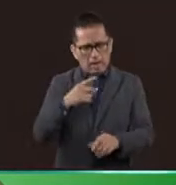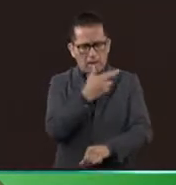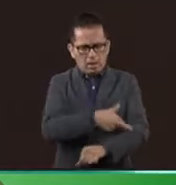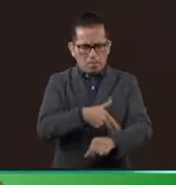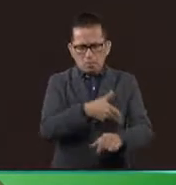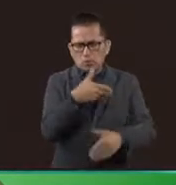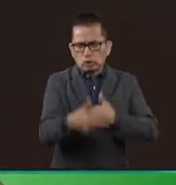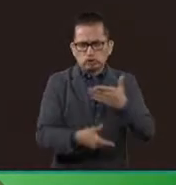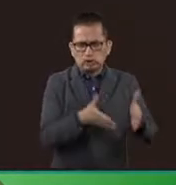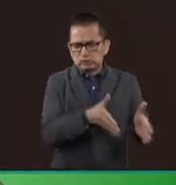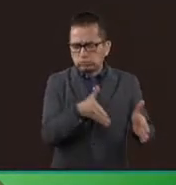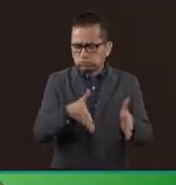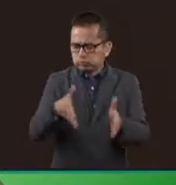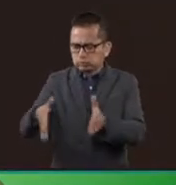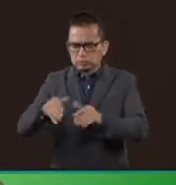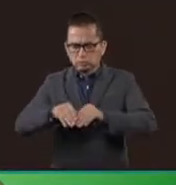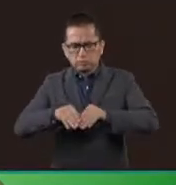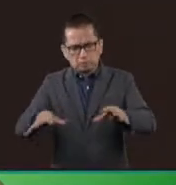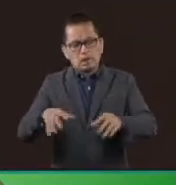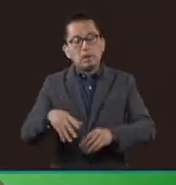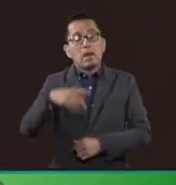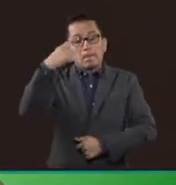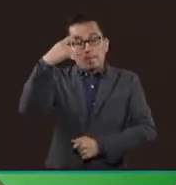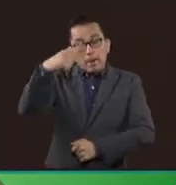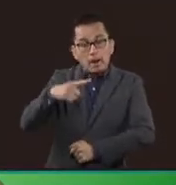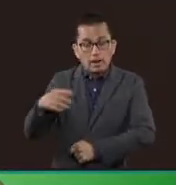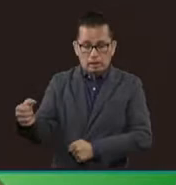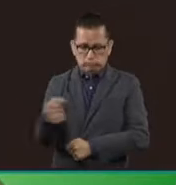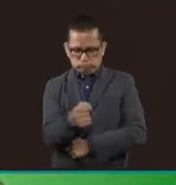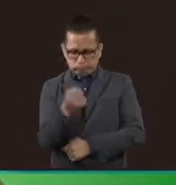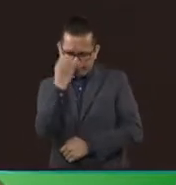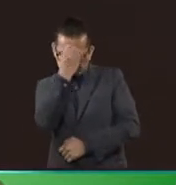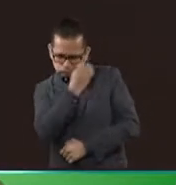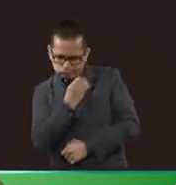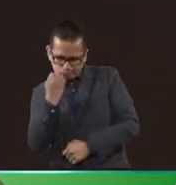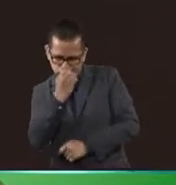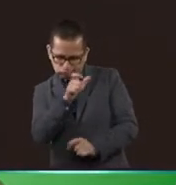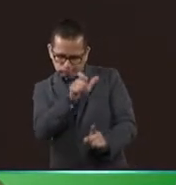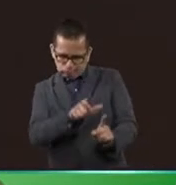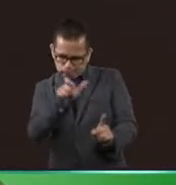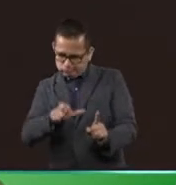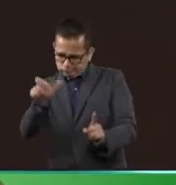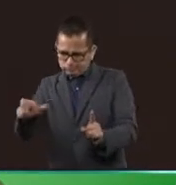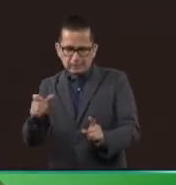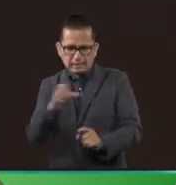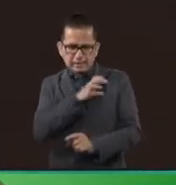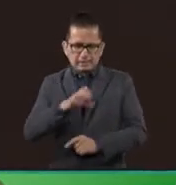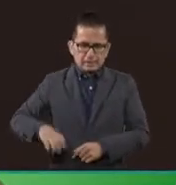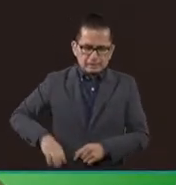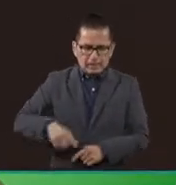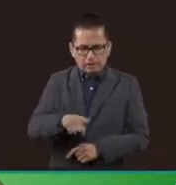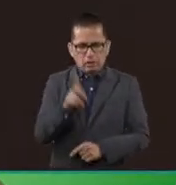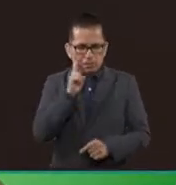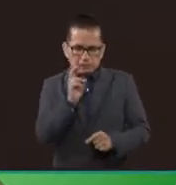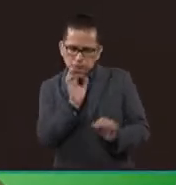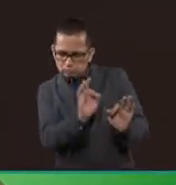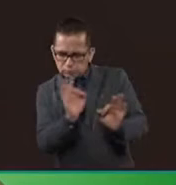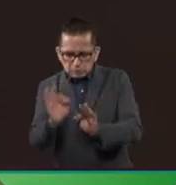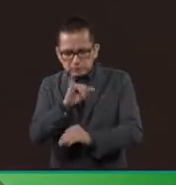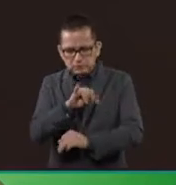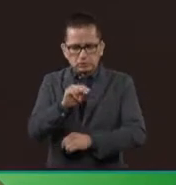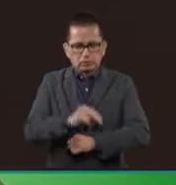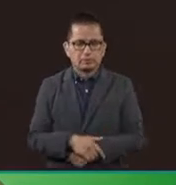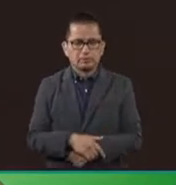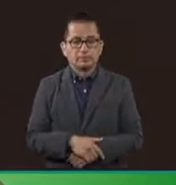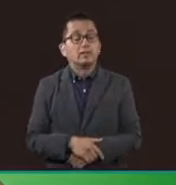proceso en el proceso de calificación idoneidad para los candidatos o sea Buscar que en este